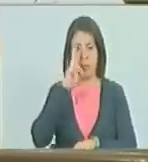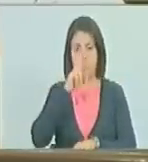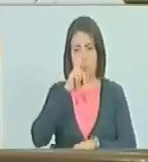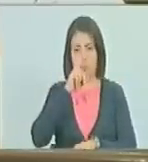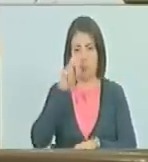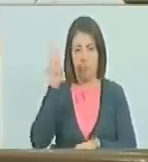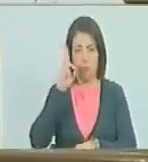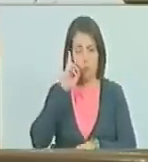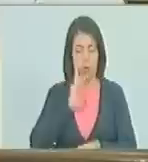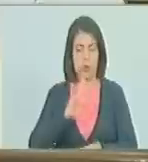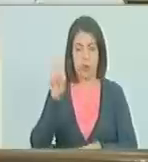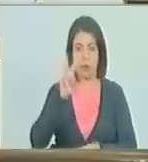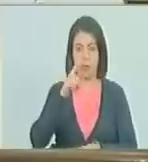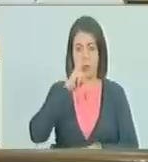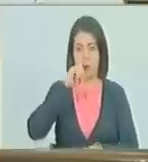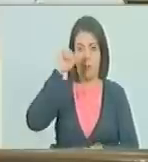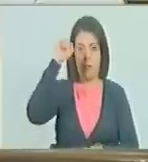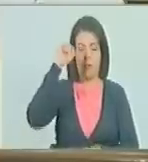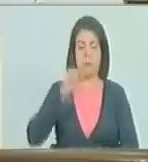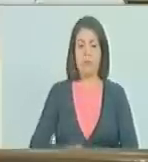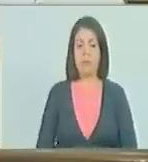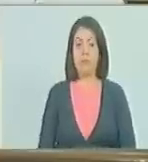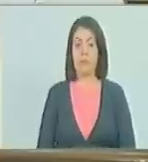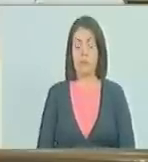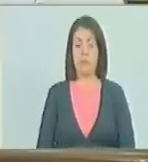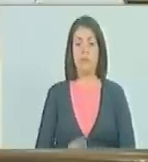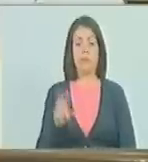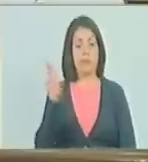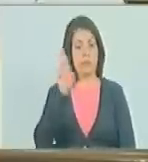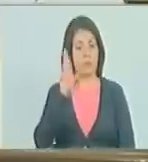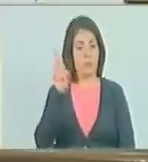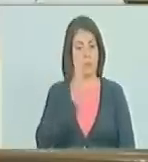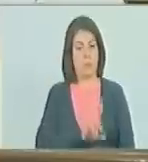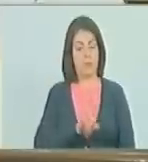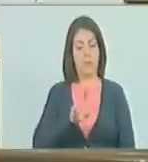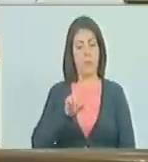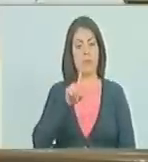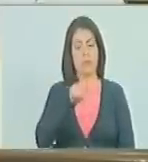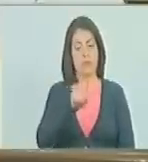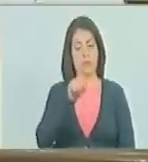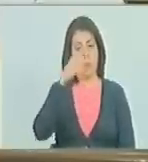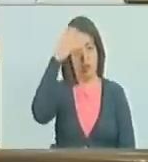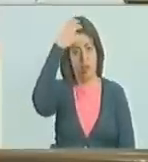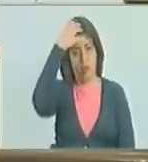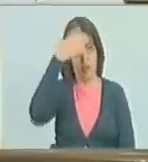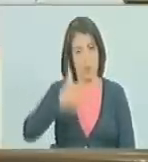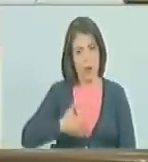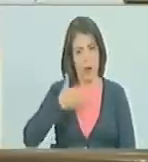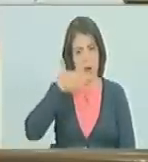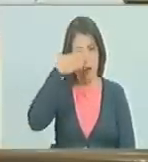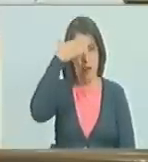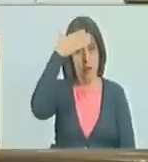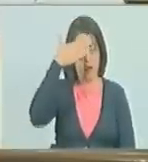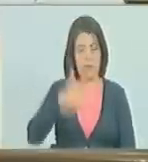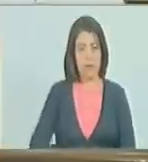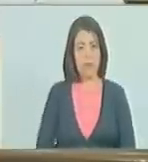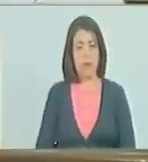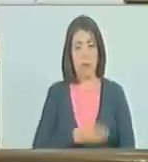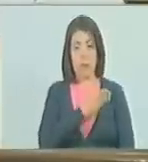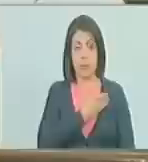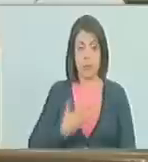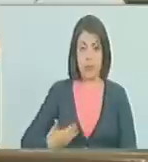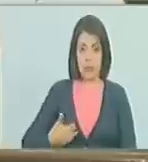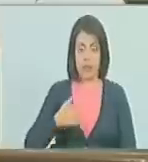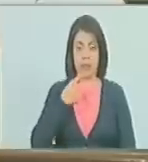Bolivariana de Venezuela, Nicolás Maduro Moros, a la República de Turquía y al Reino de Arabia Saudita. El